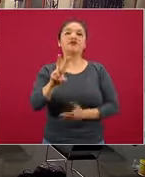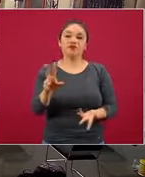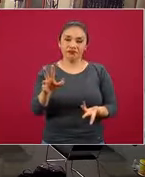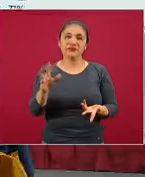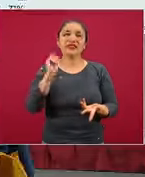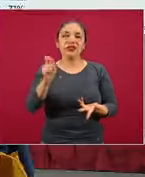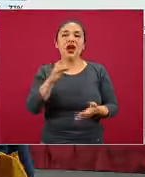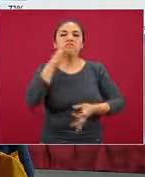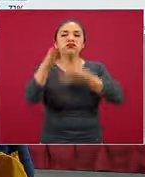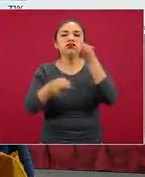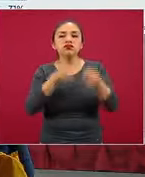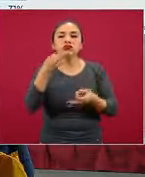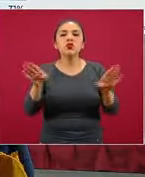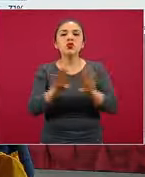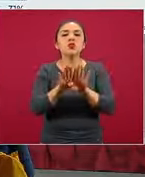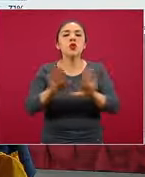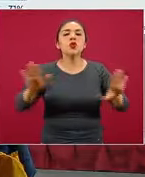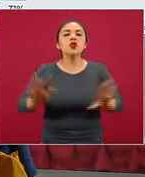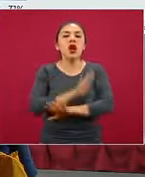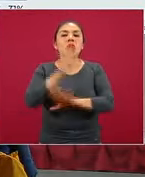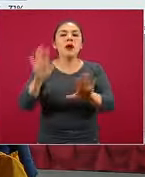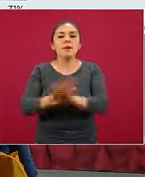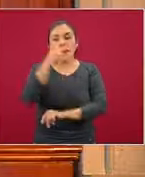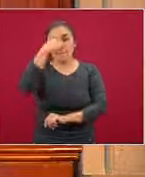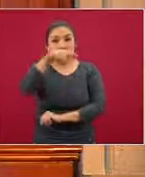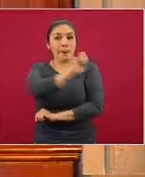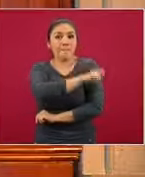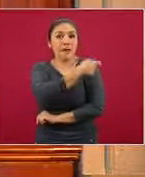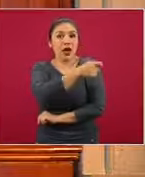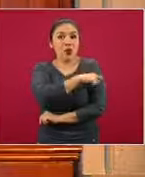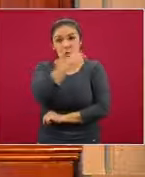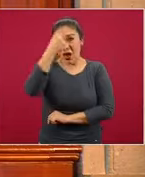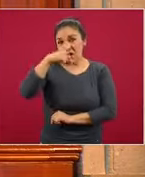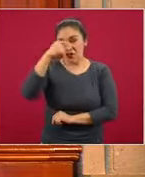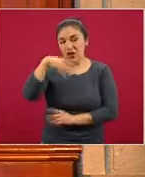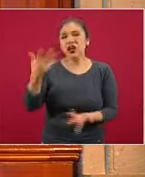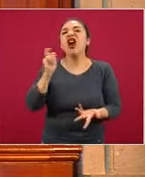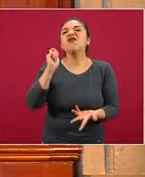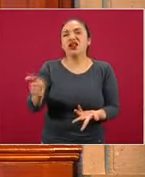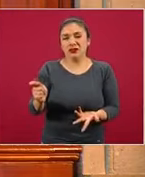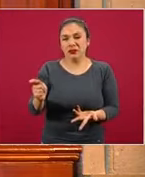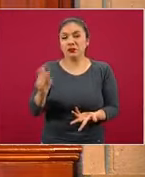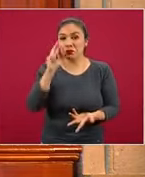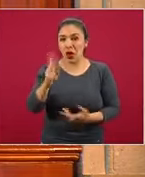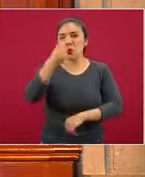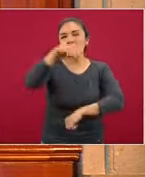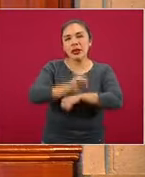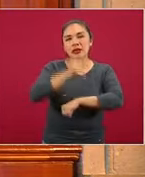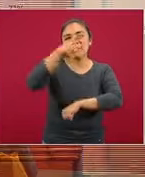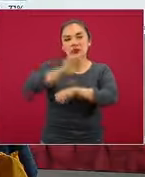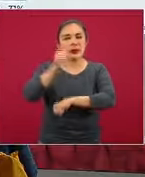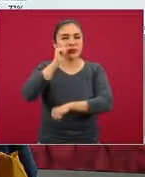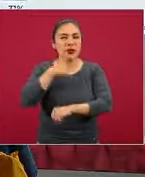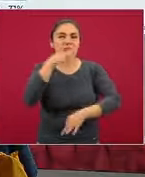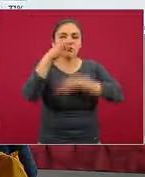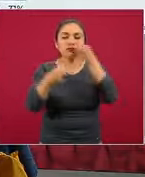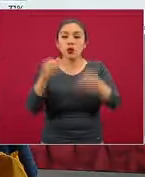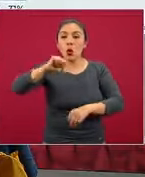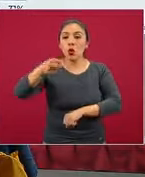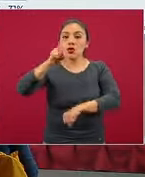actualizamos los avances de la aplicación de la vacuna contra influenza. Es el avance semanal, el corte es el